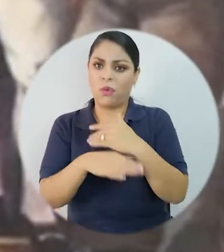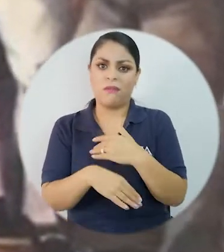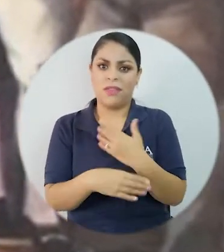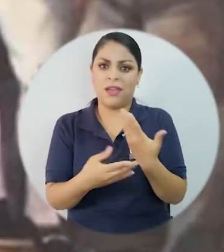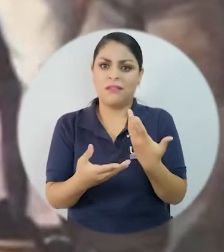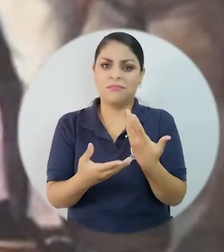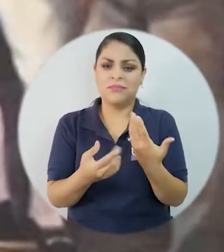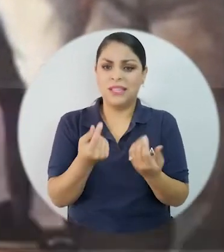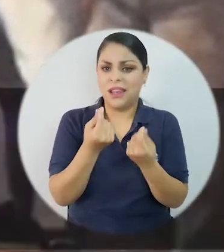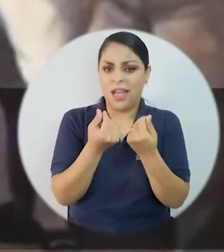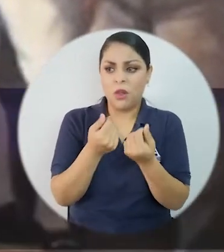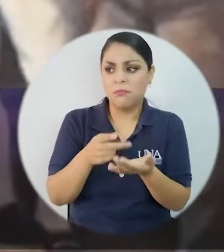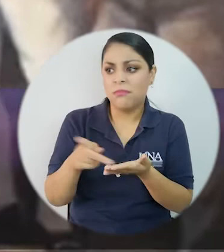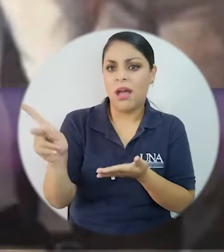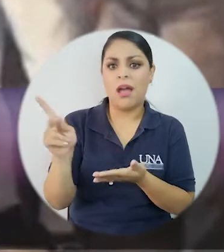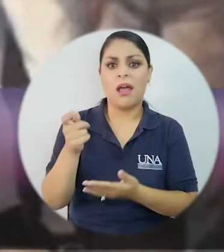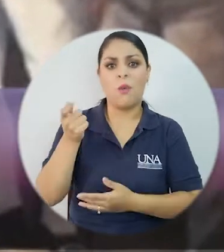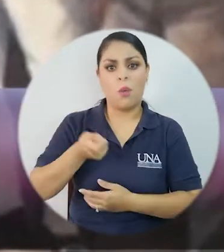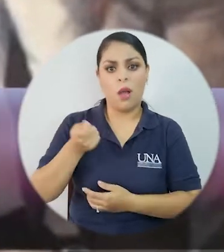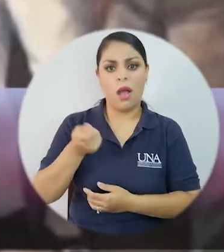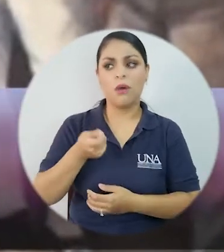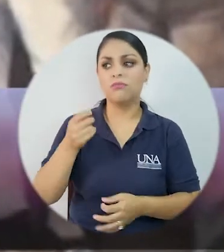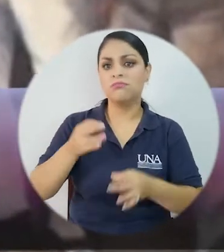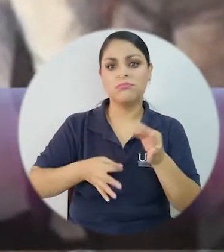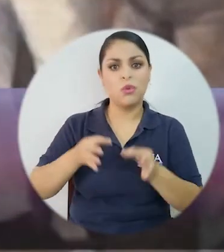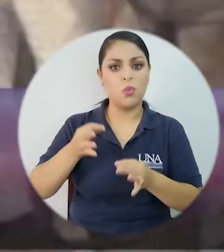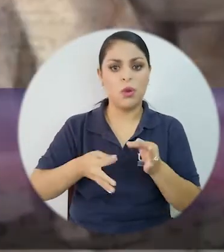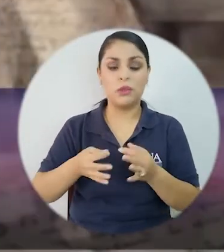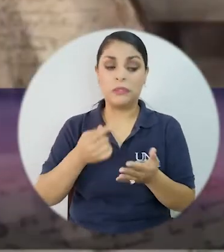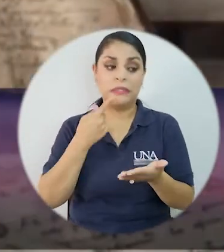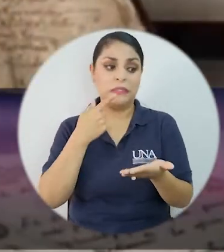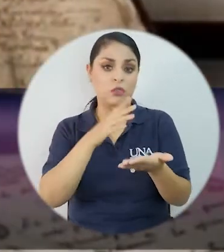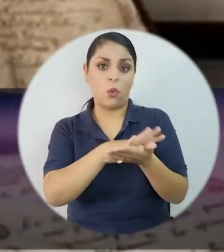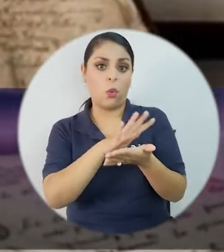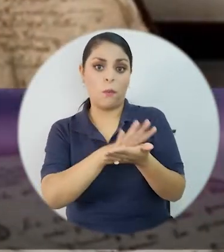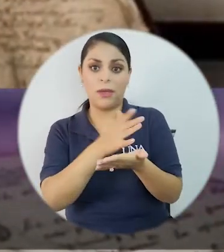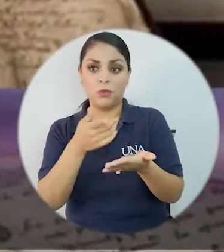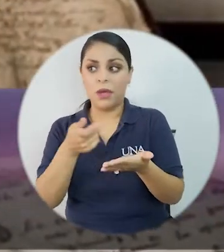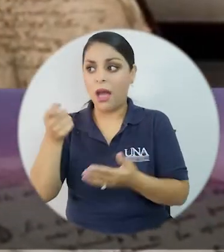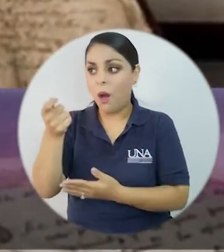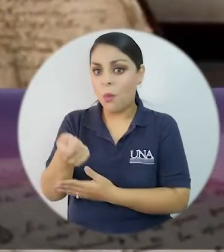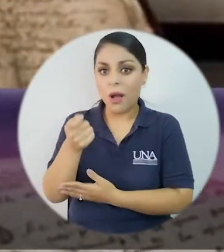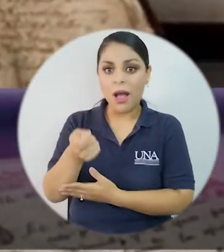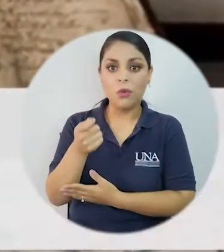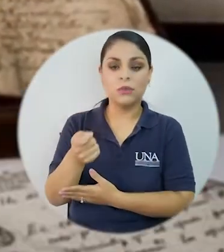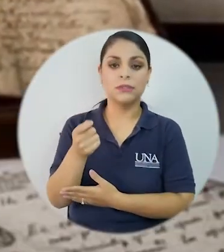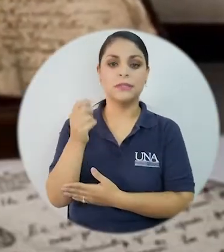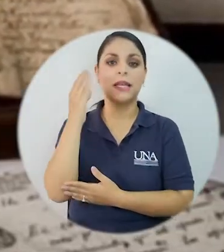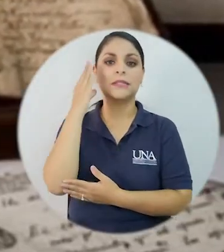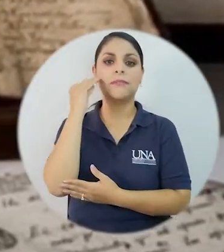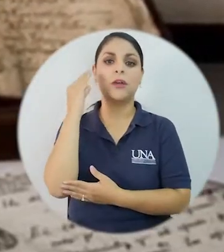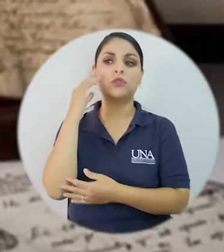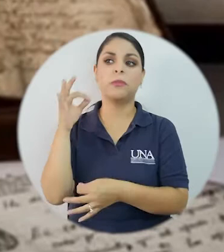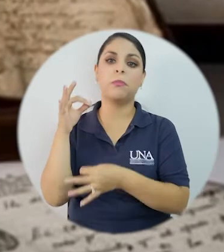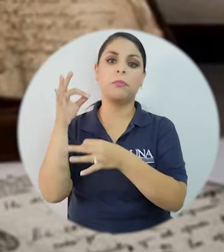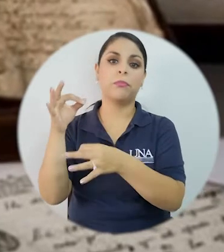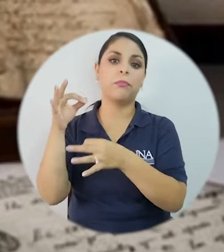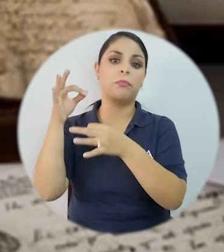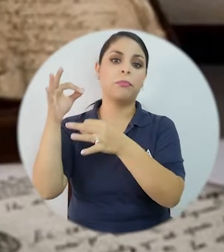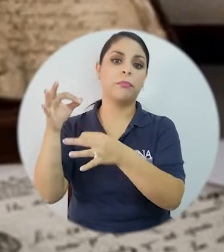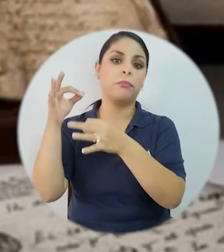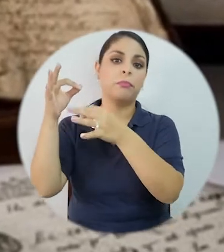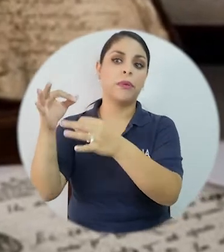dinero como para pagar un abogado y un juicio que, por cierto, dicen los documentos, los abogados eran expertos en